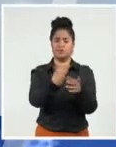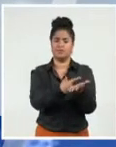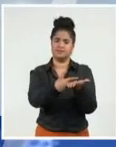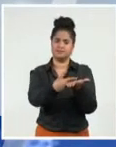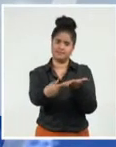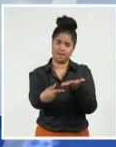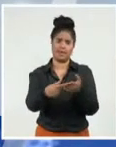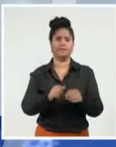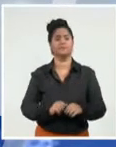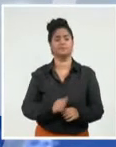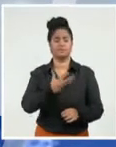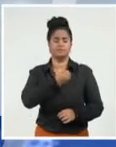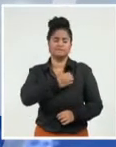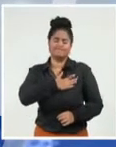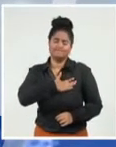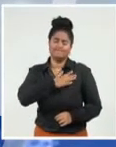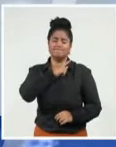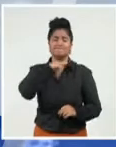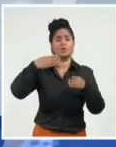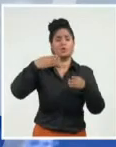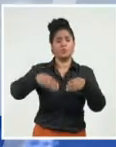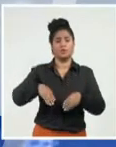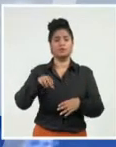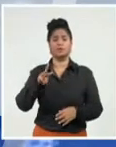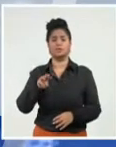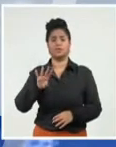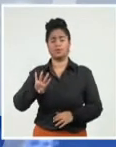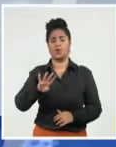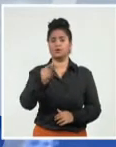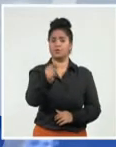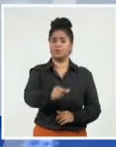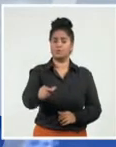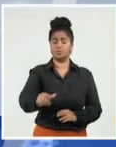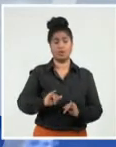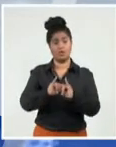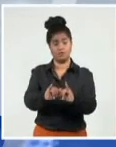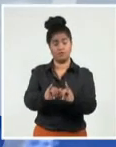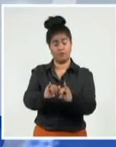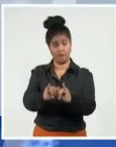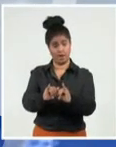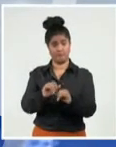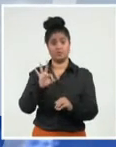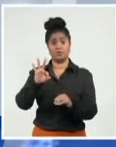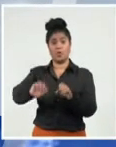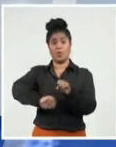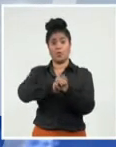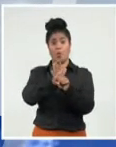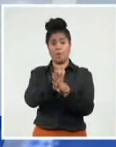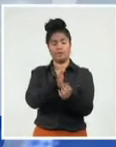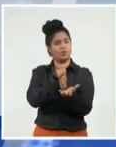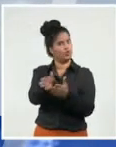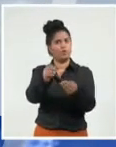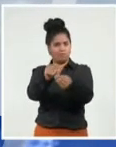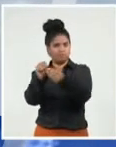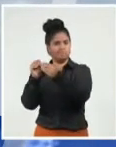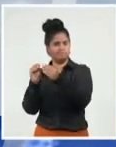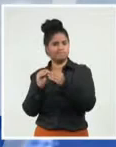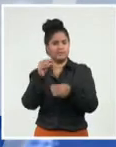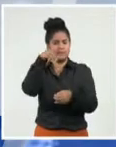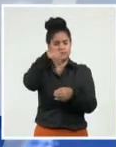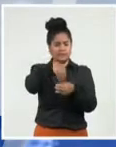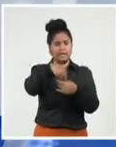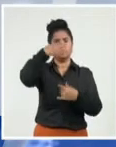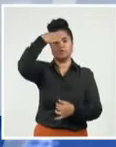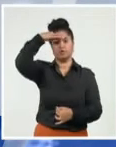el fallecimiento de 34 personas y ratifican que la variante Omicron sigue marcando el comportamiento del panorama epidemiológico